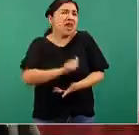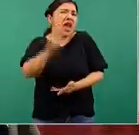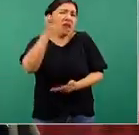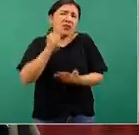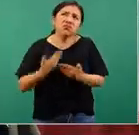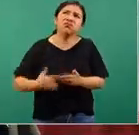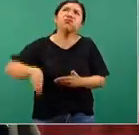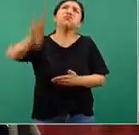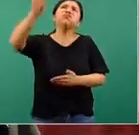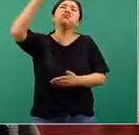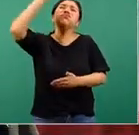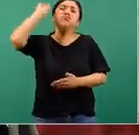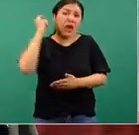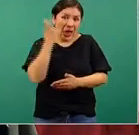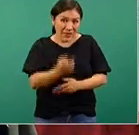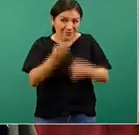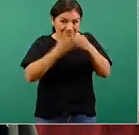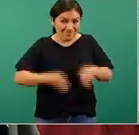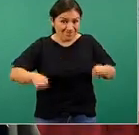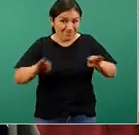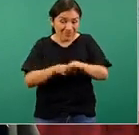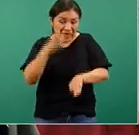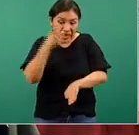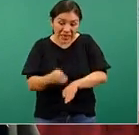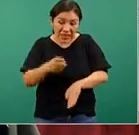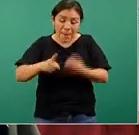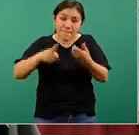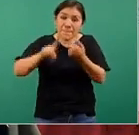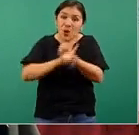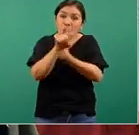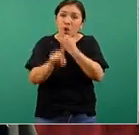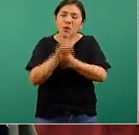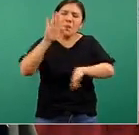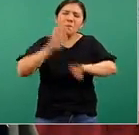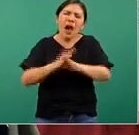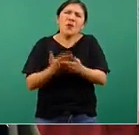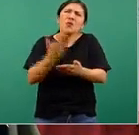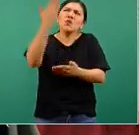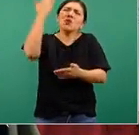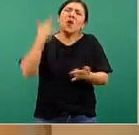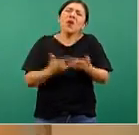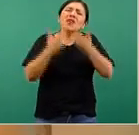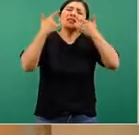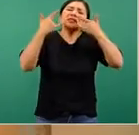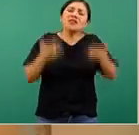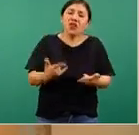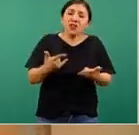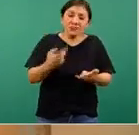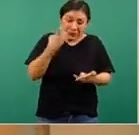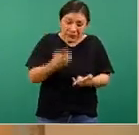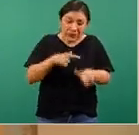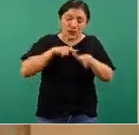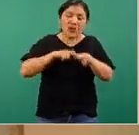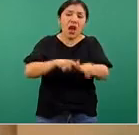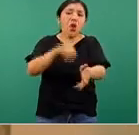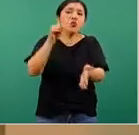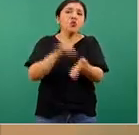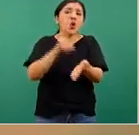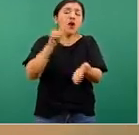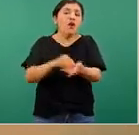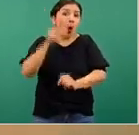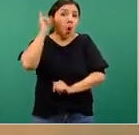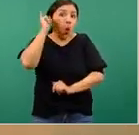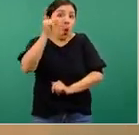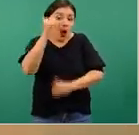vista que esto es un enorme problema histórico de nuestra sociedad, que ojalá vayamos cerrando